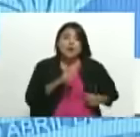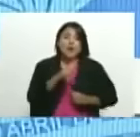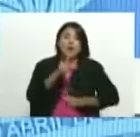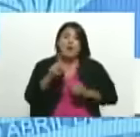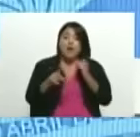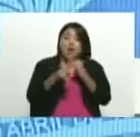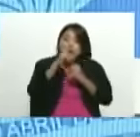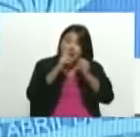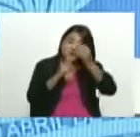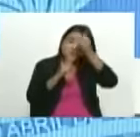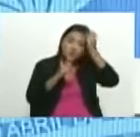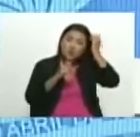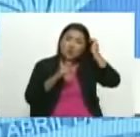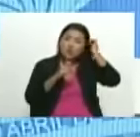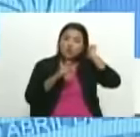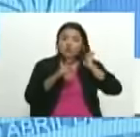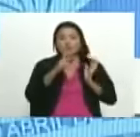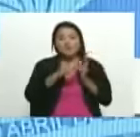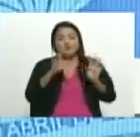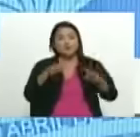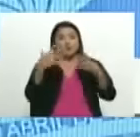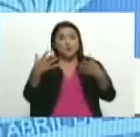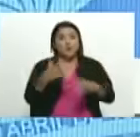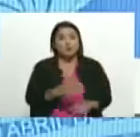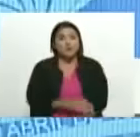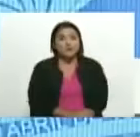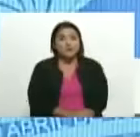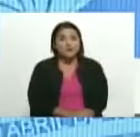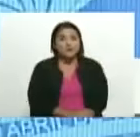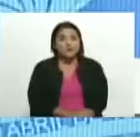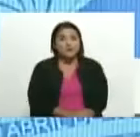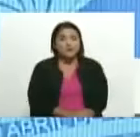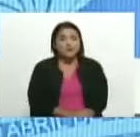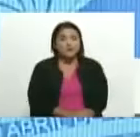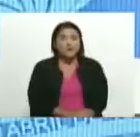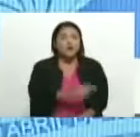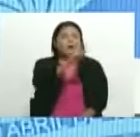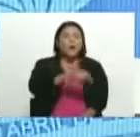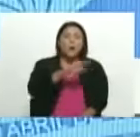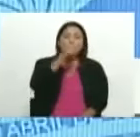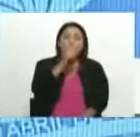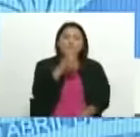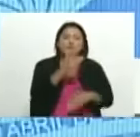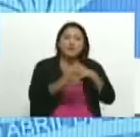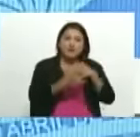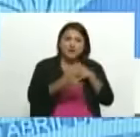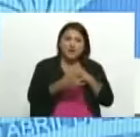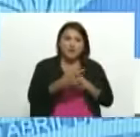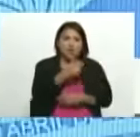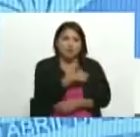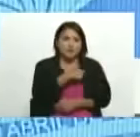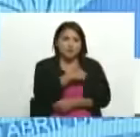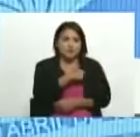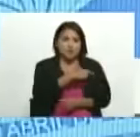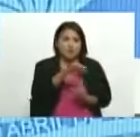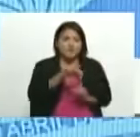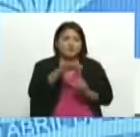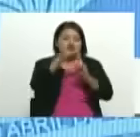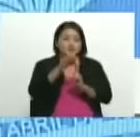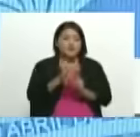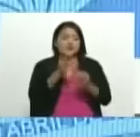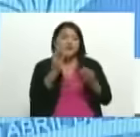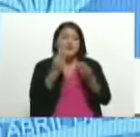19. Pues un técnico de la Comisión Nacional de Primaria, ahí también tuvo un gazapo